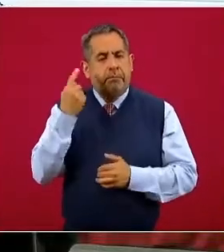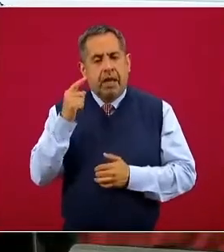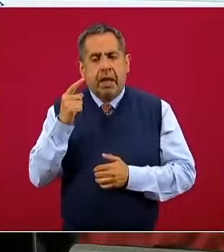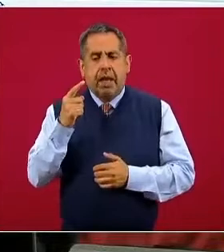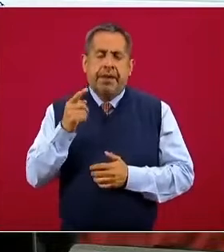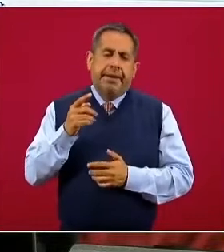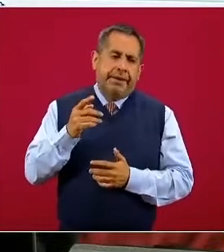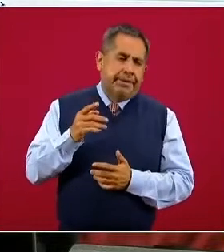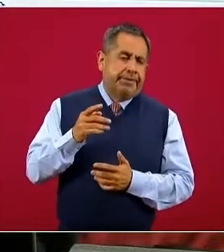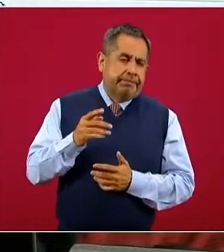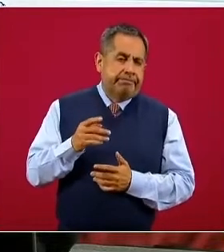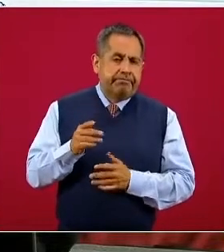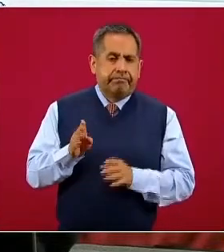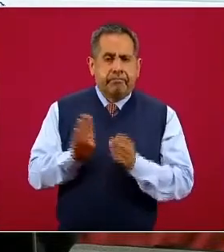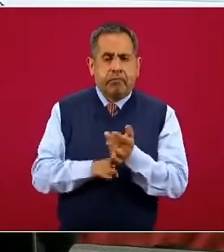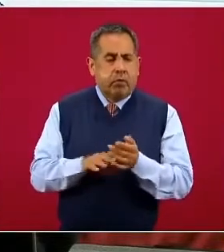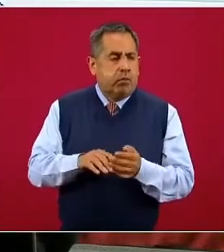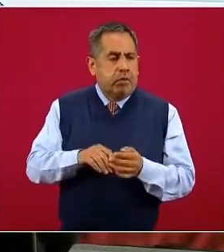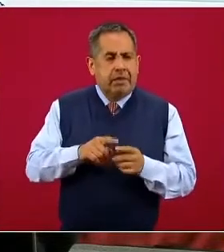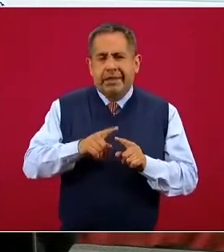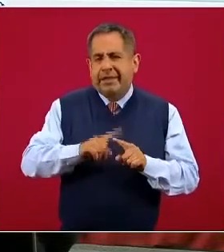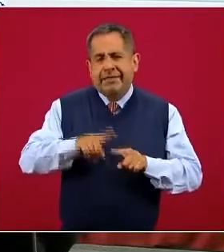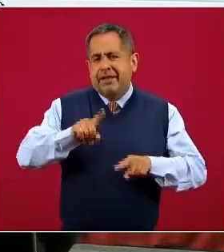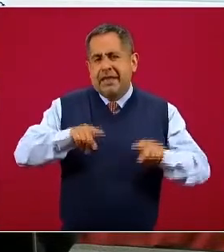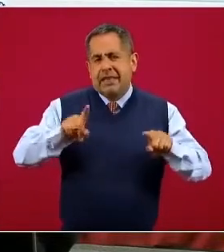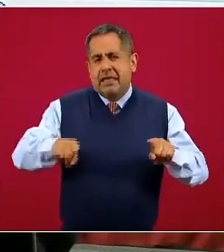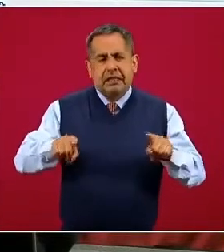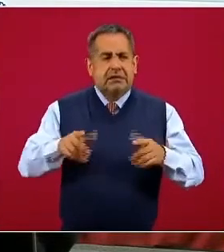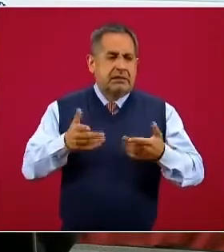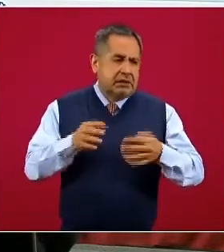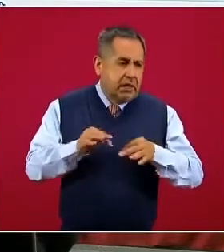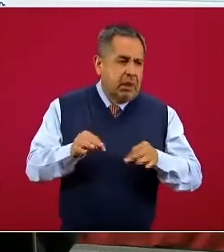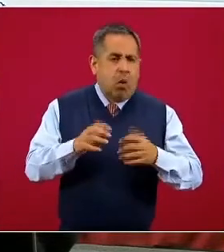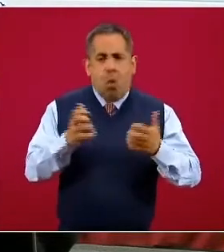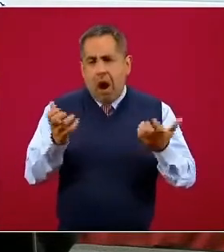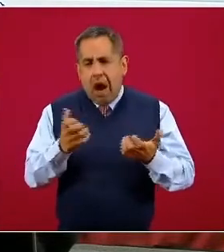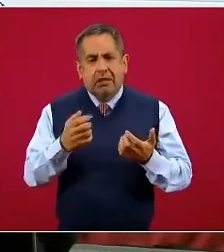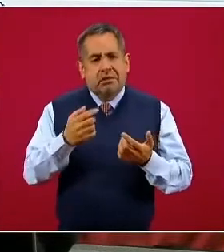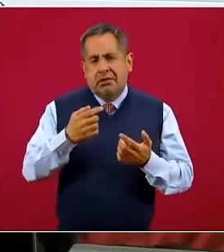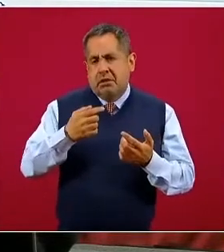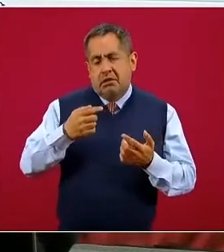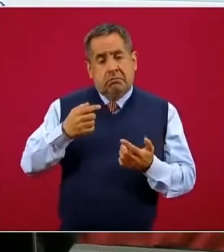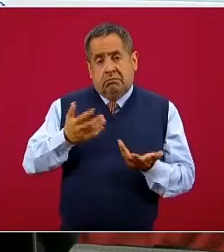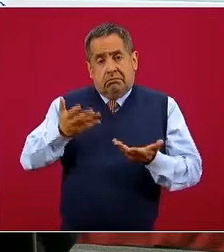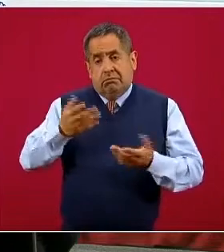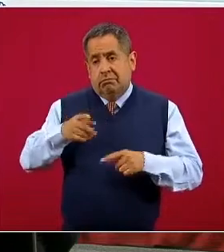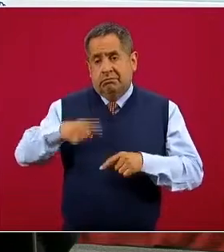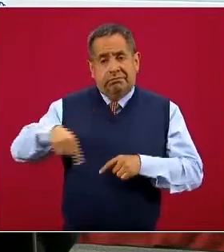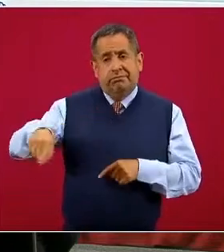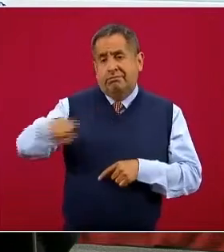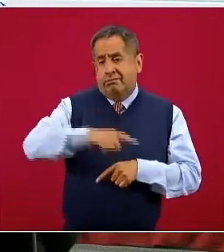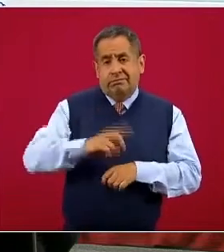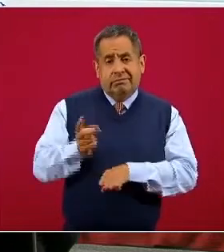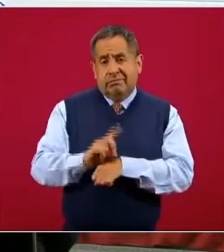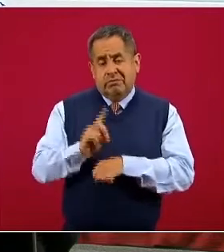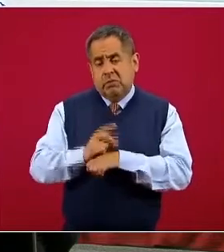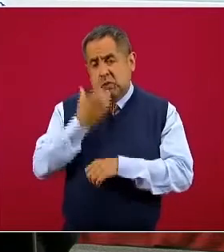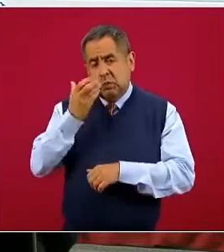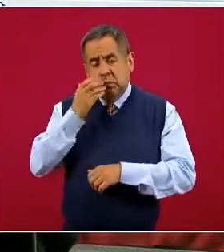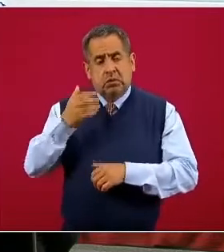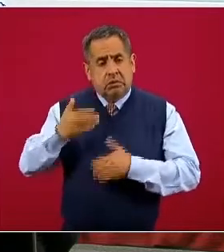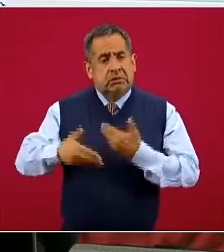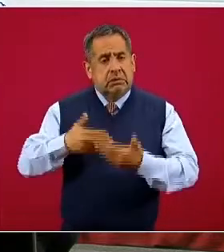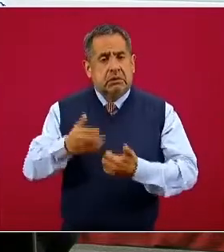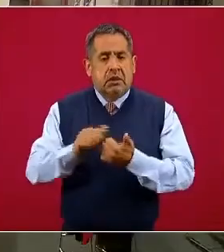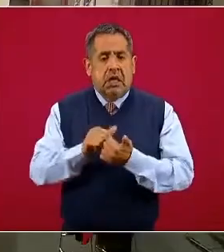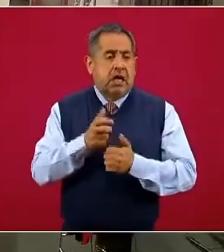cabo las diferentes acciones que en su momento la población realiza en el día a día, tanto en lo